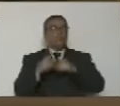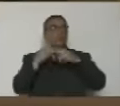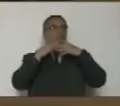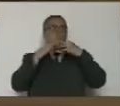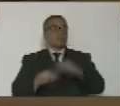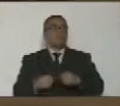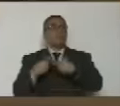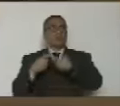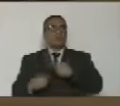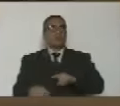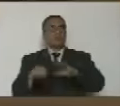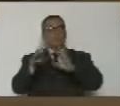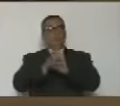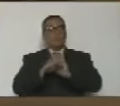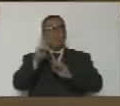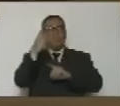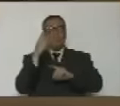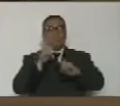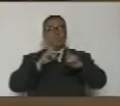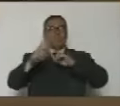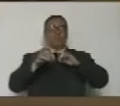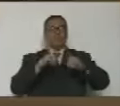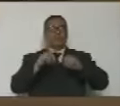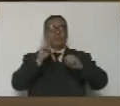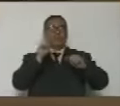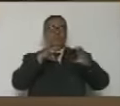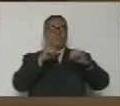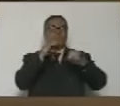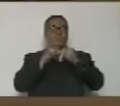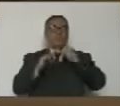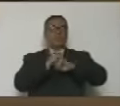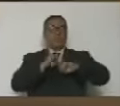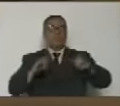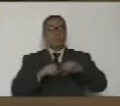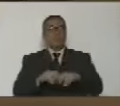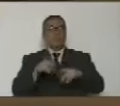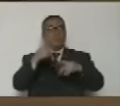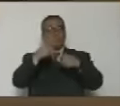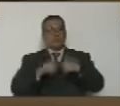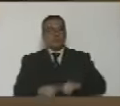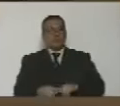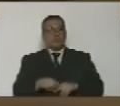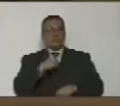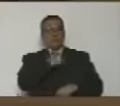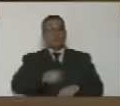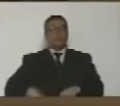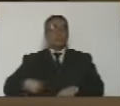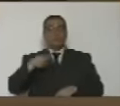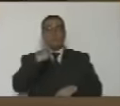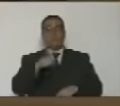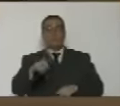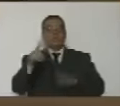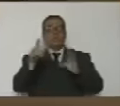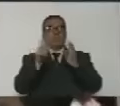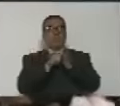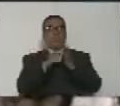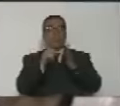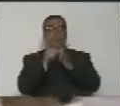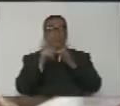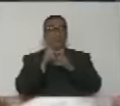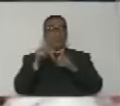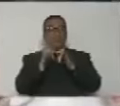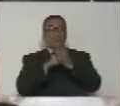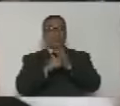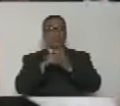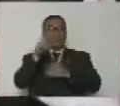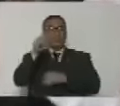del Distrito Capital para su primera discusión. Luego de concluidos los asuntos con relación a la cuenta, el presidente dio el derecho de palabra para punto de información a